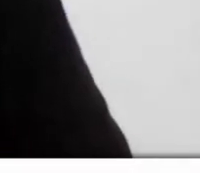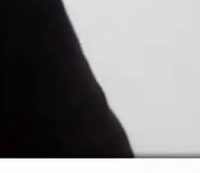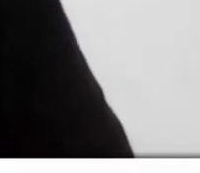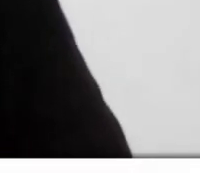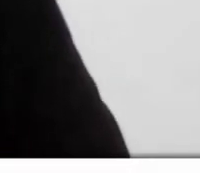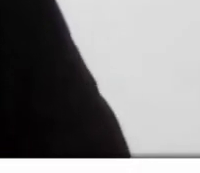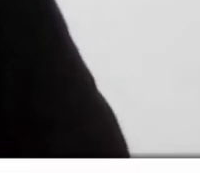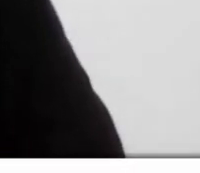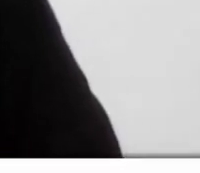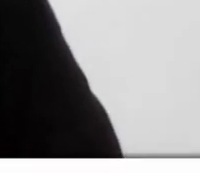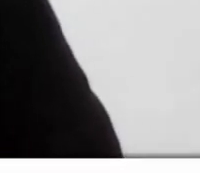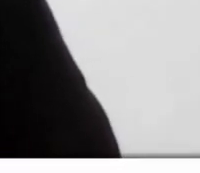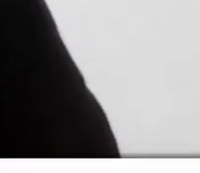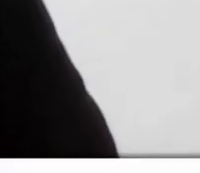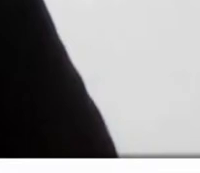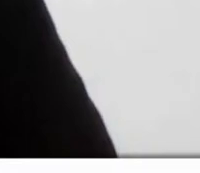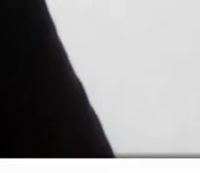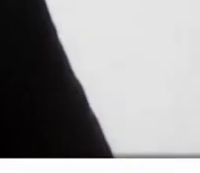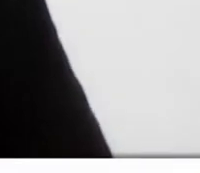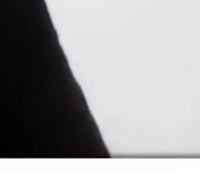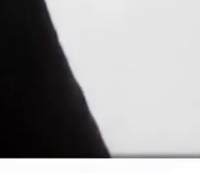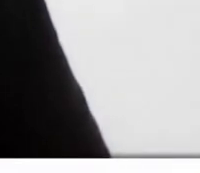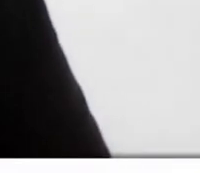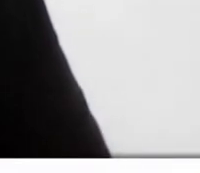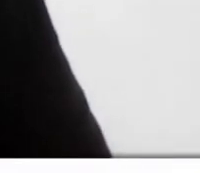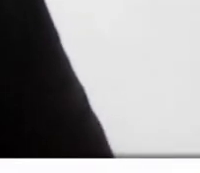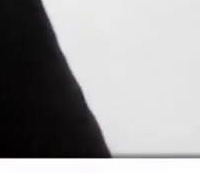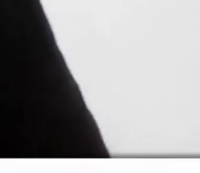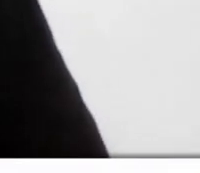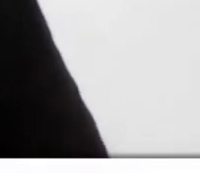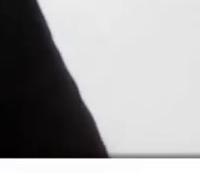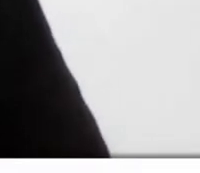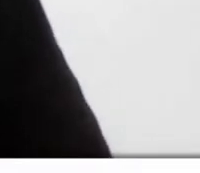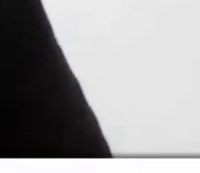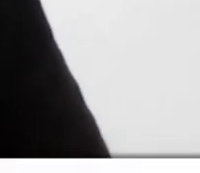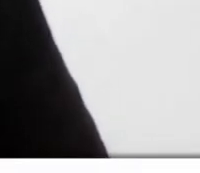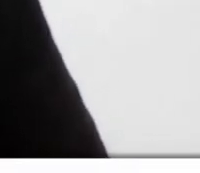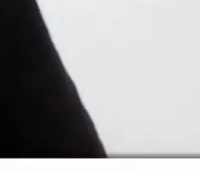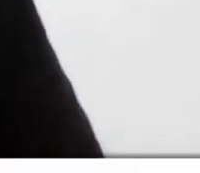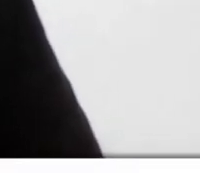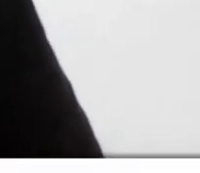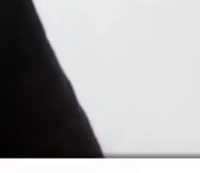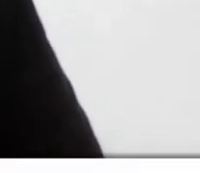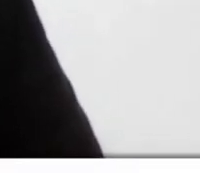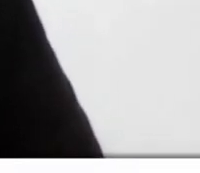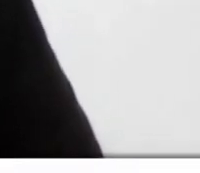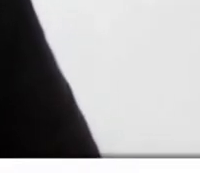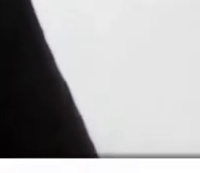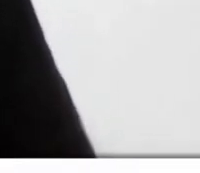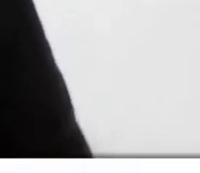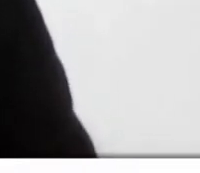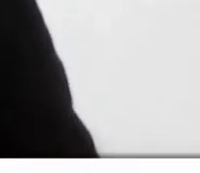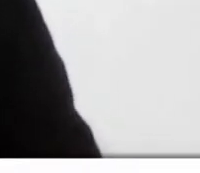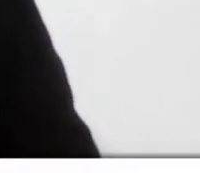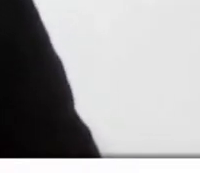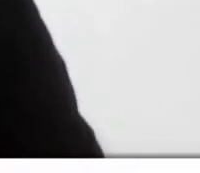tan importante y que tuvo el consenso de las 2 cámaras, pedirle al gobierno de la provincia